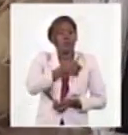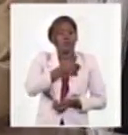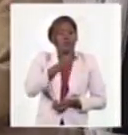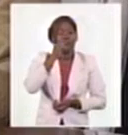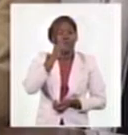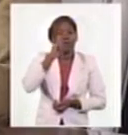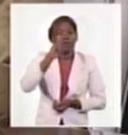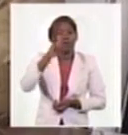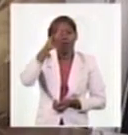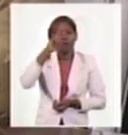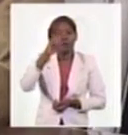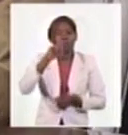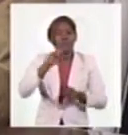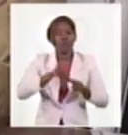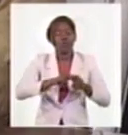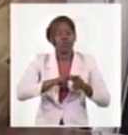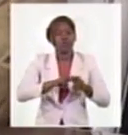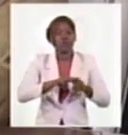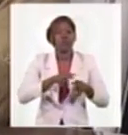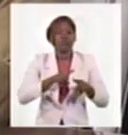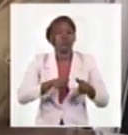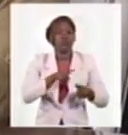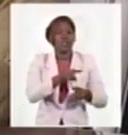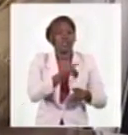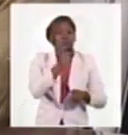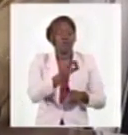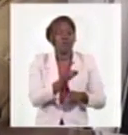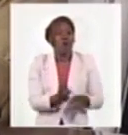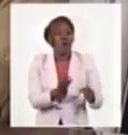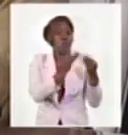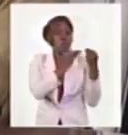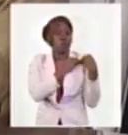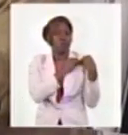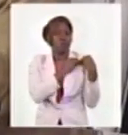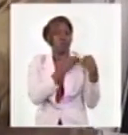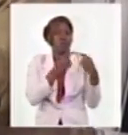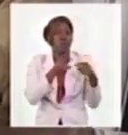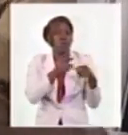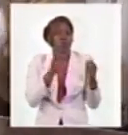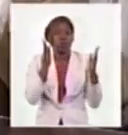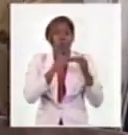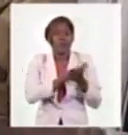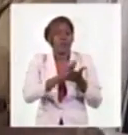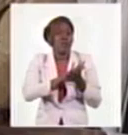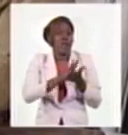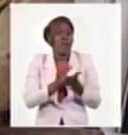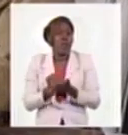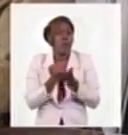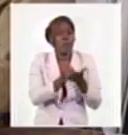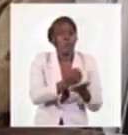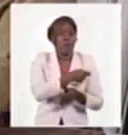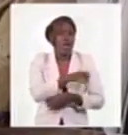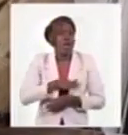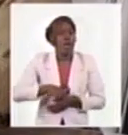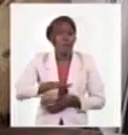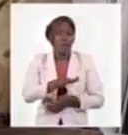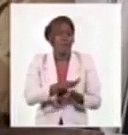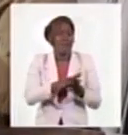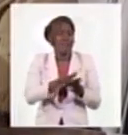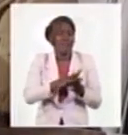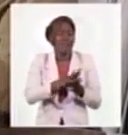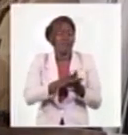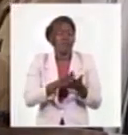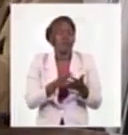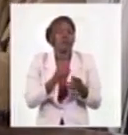sin mandato, una crisis de liderazgo, sin carisma, sin respaldo popular, y el nivel de apoyo que recibe de